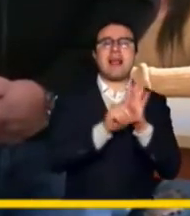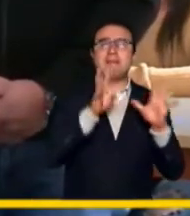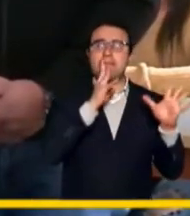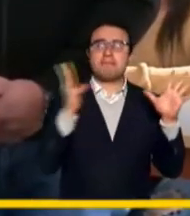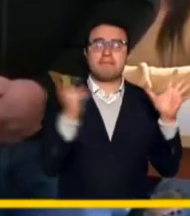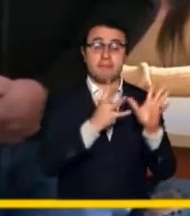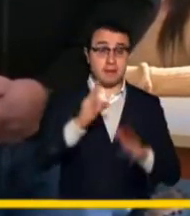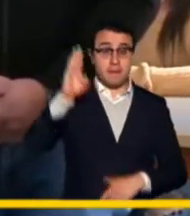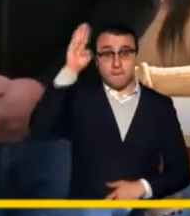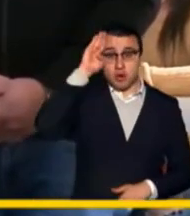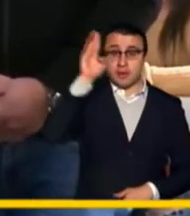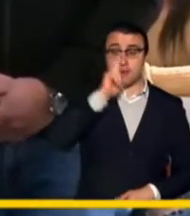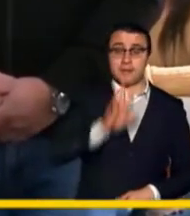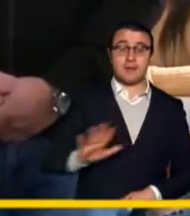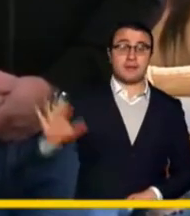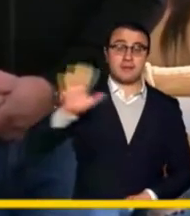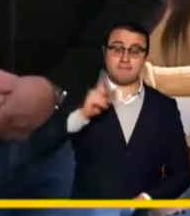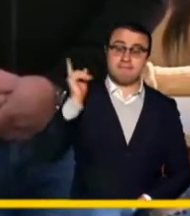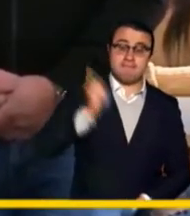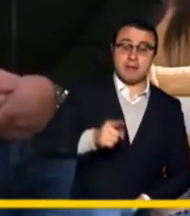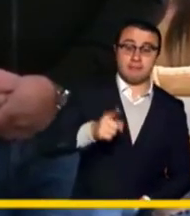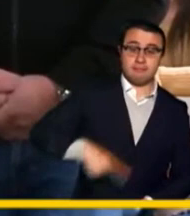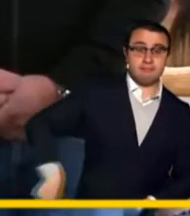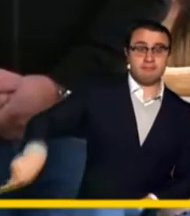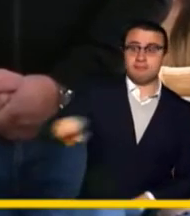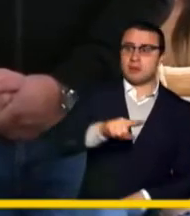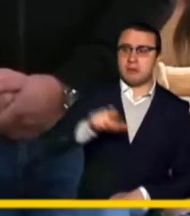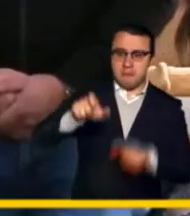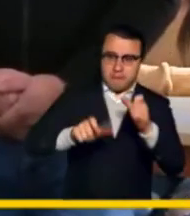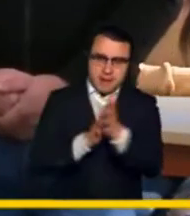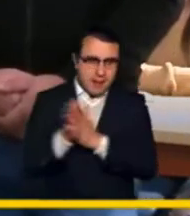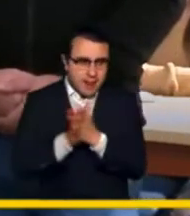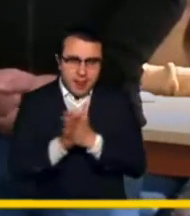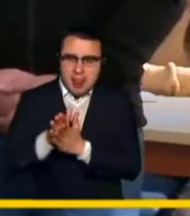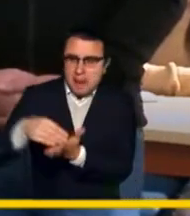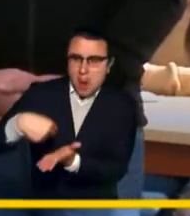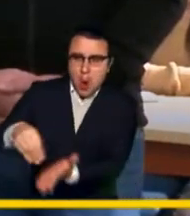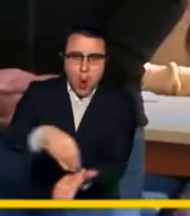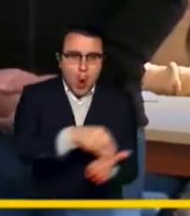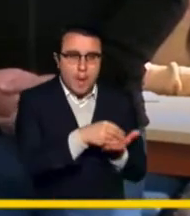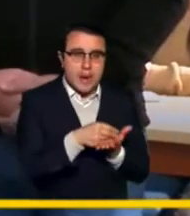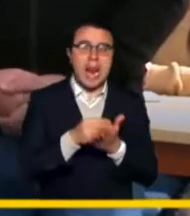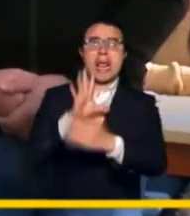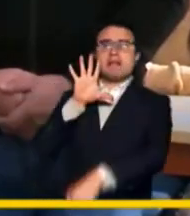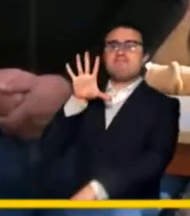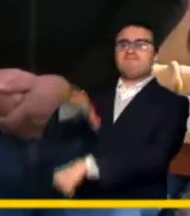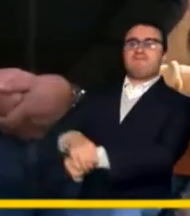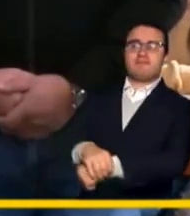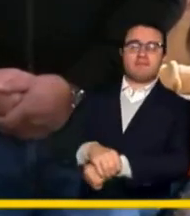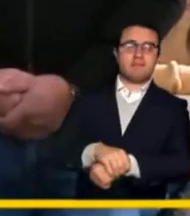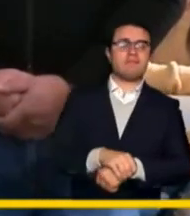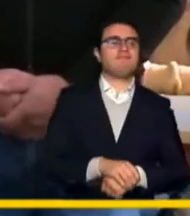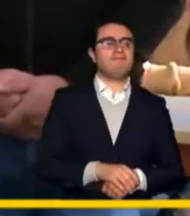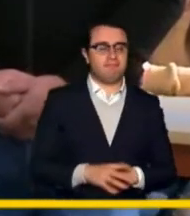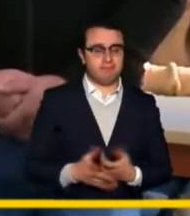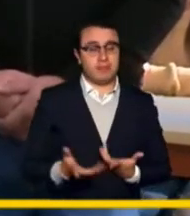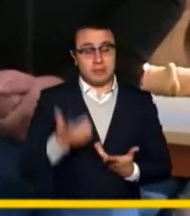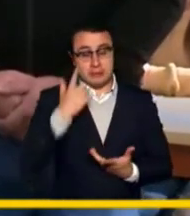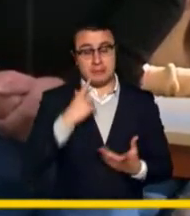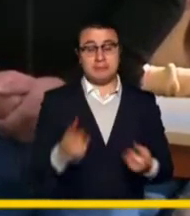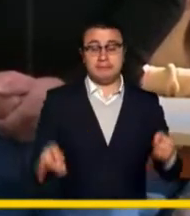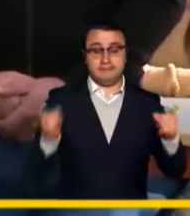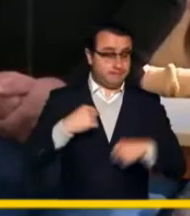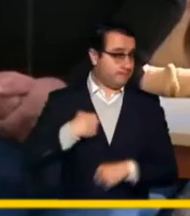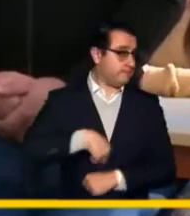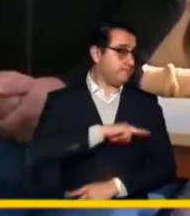Policía Nacional tiene la orden de capturar en flagrancia a quienes cometan ese delito. Esperamos, como ya lo